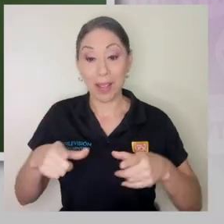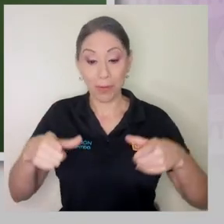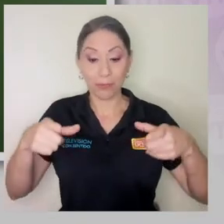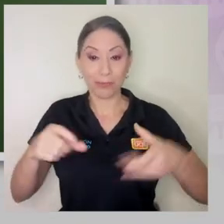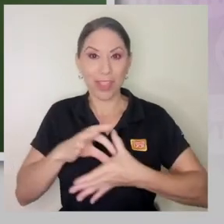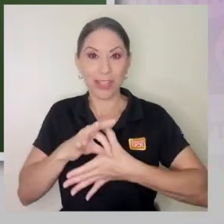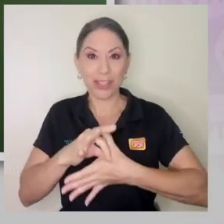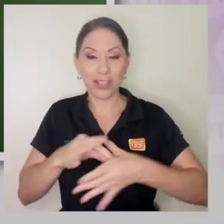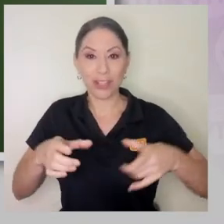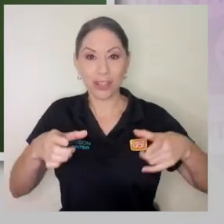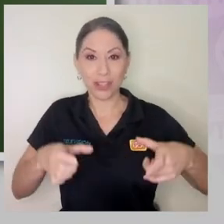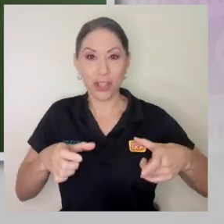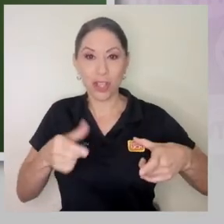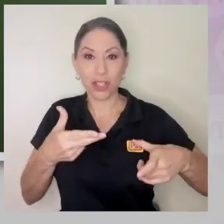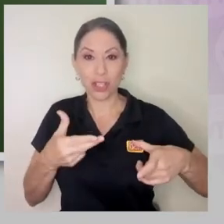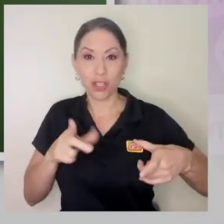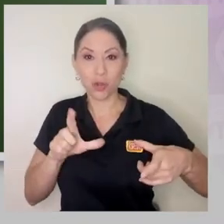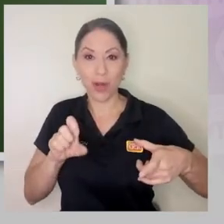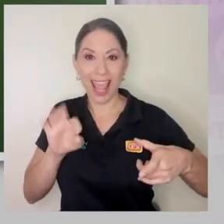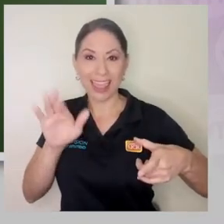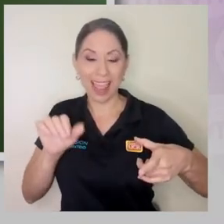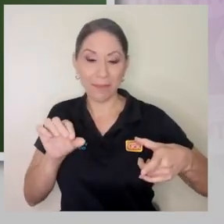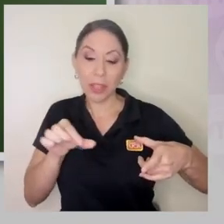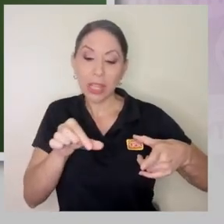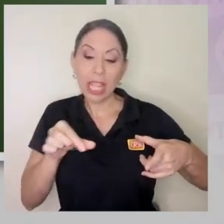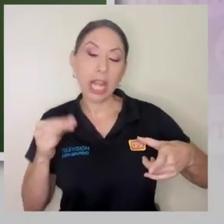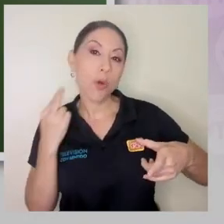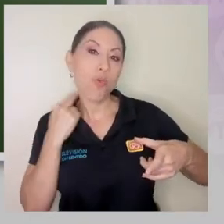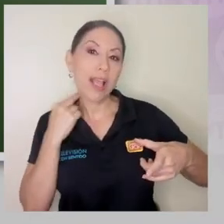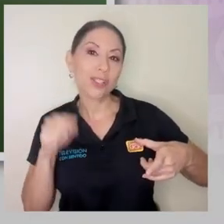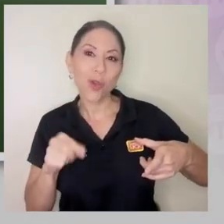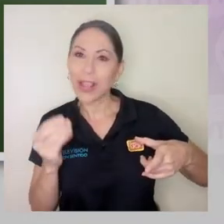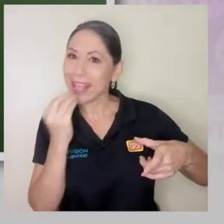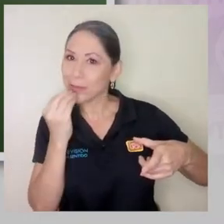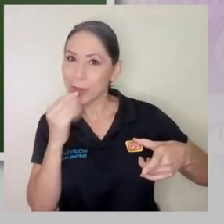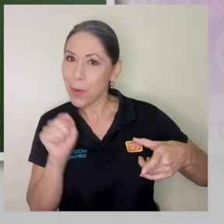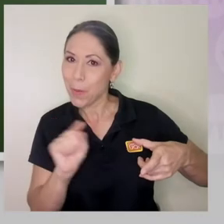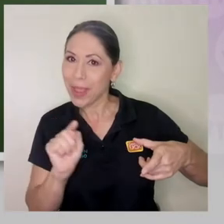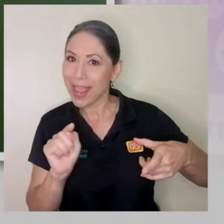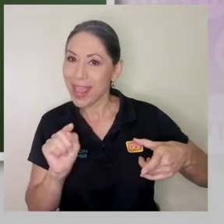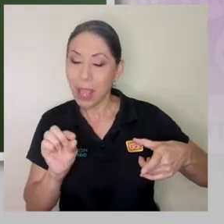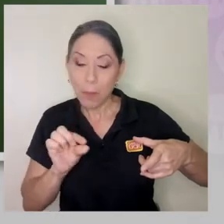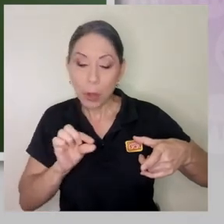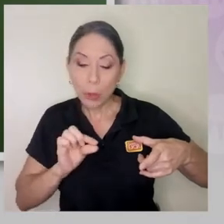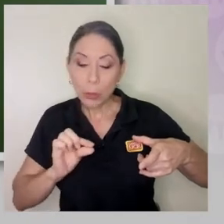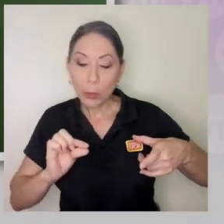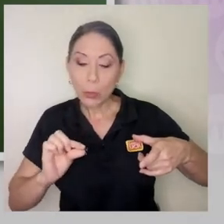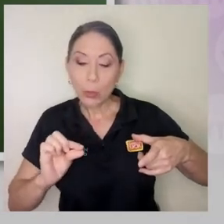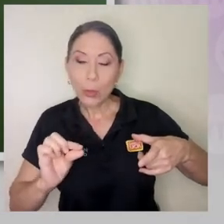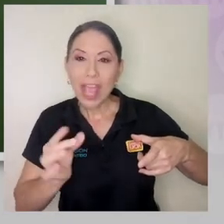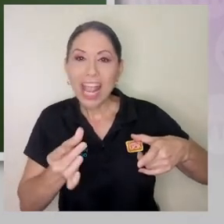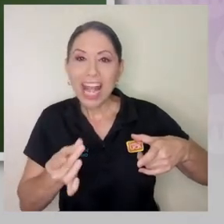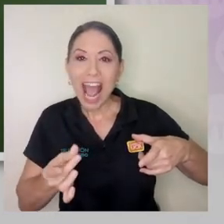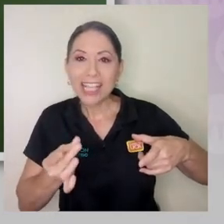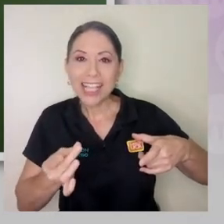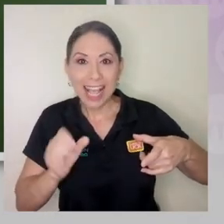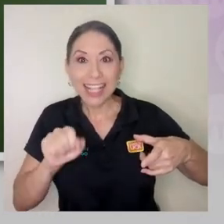chuleta tiene una parte de hueso que no es comestible, pero tiene una capita de grasa alrededor que